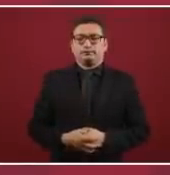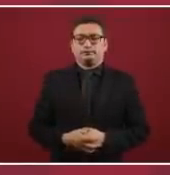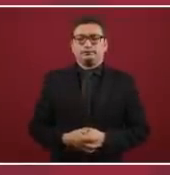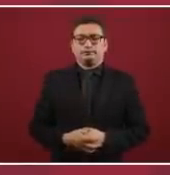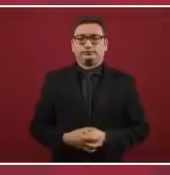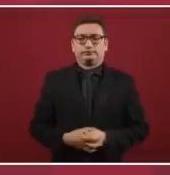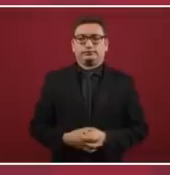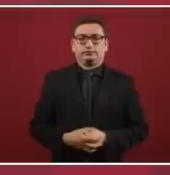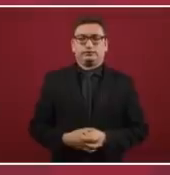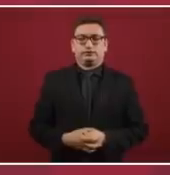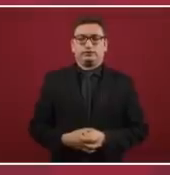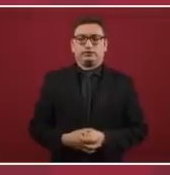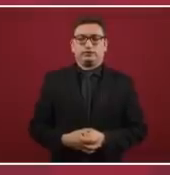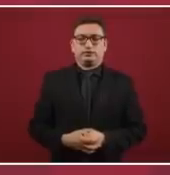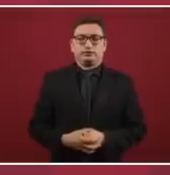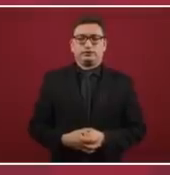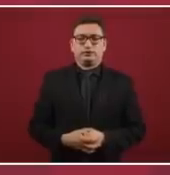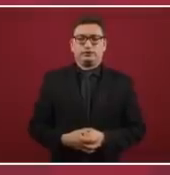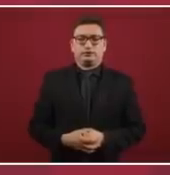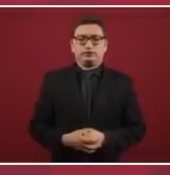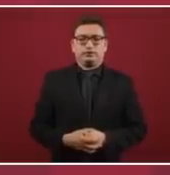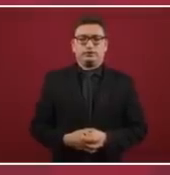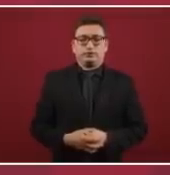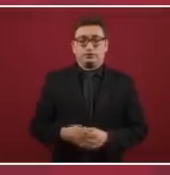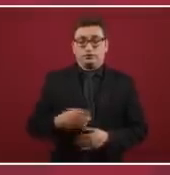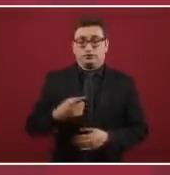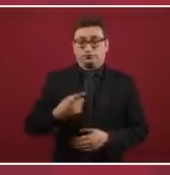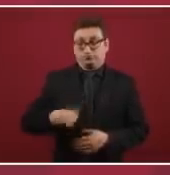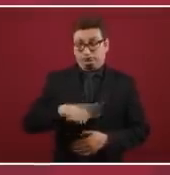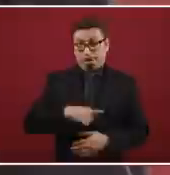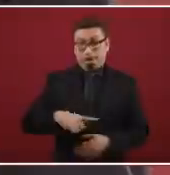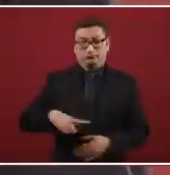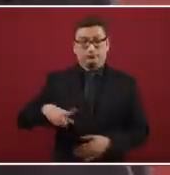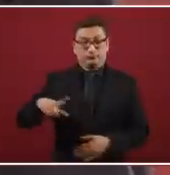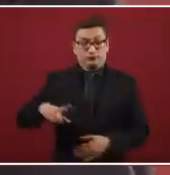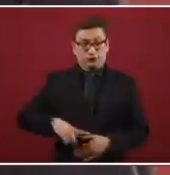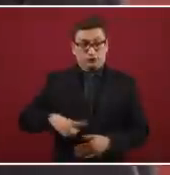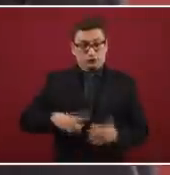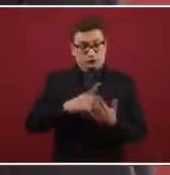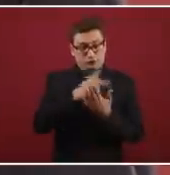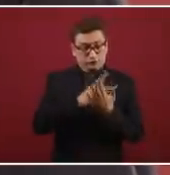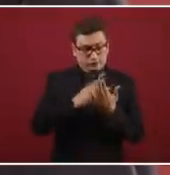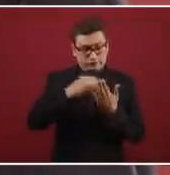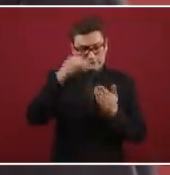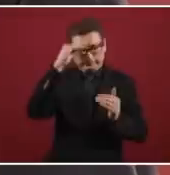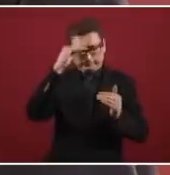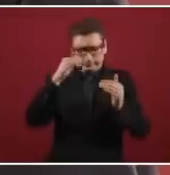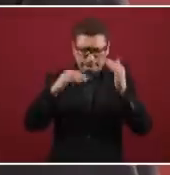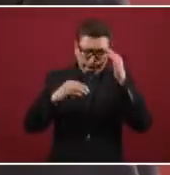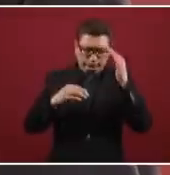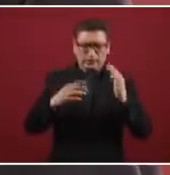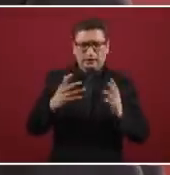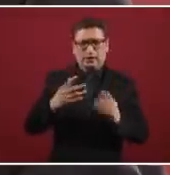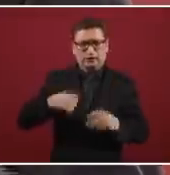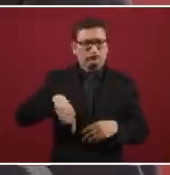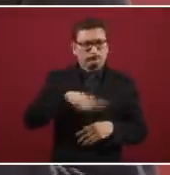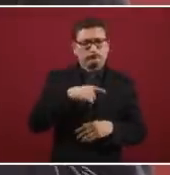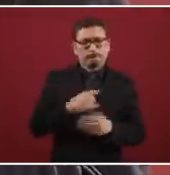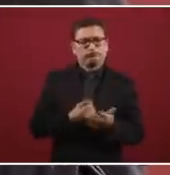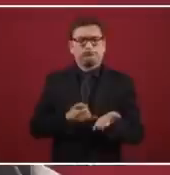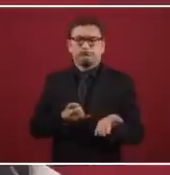Como mecánica de gobierno, se decidió